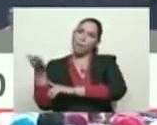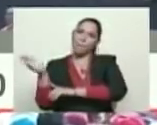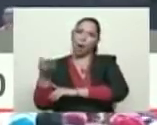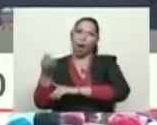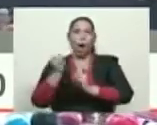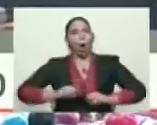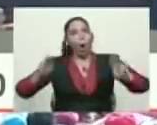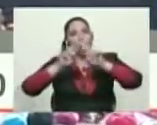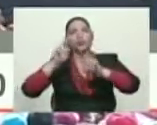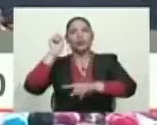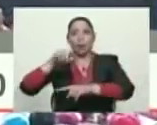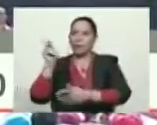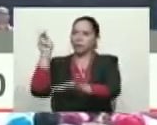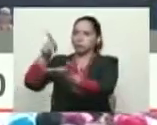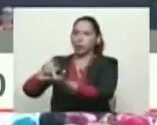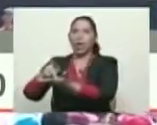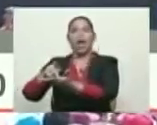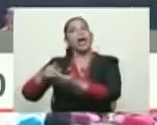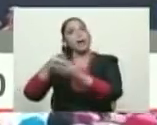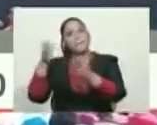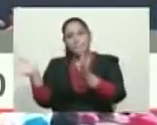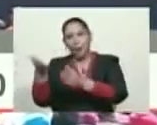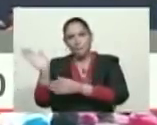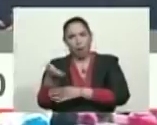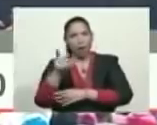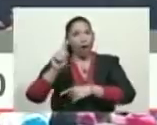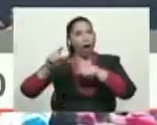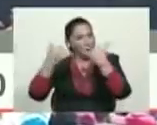palo. Y ahora quieren usar la fuerza.